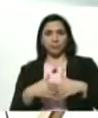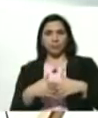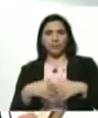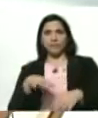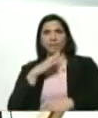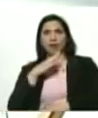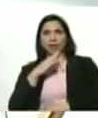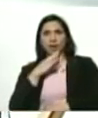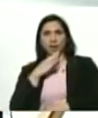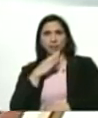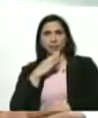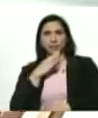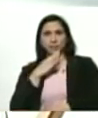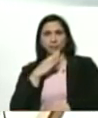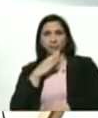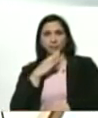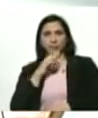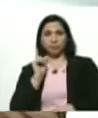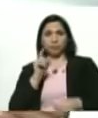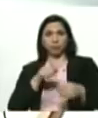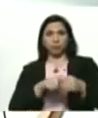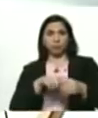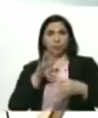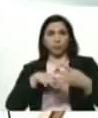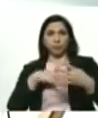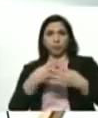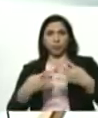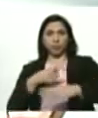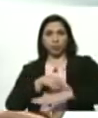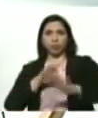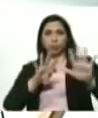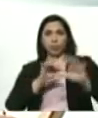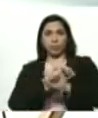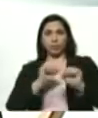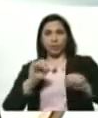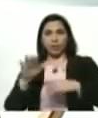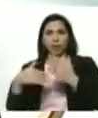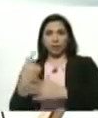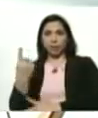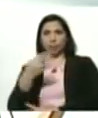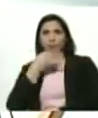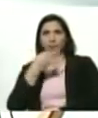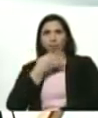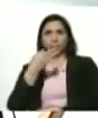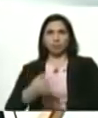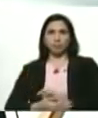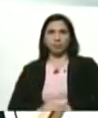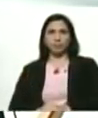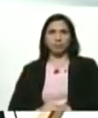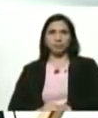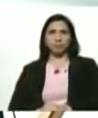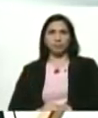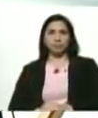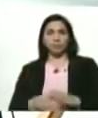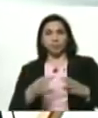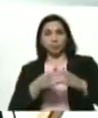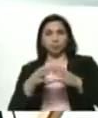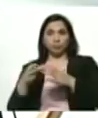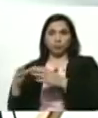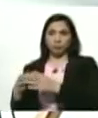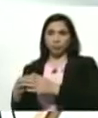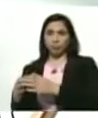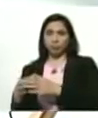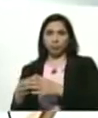bancarias que se incorporan en un horario desde nueve de la mañana a una de la tarde y se irá organizando la